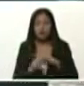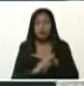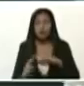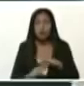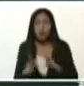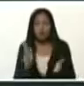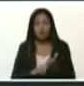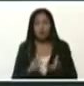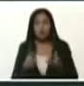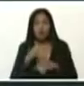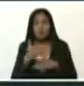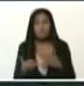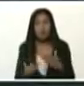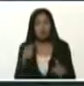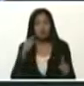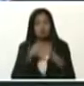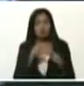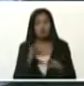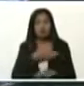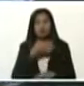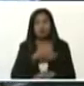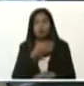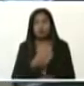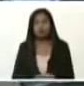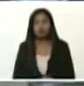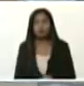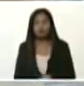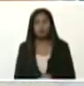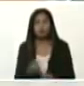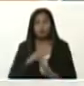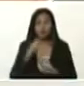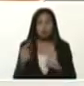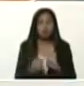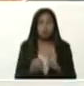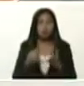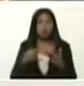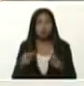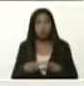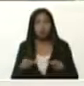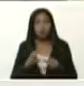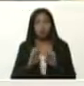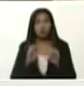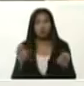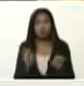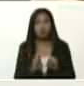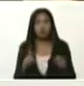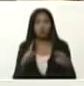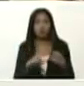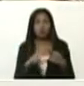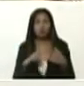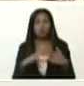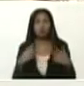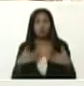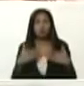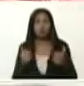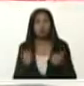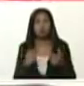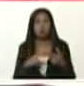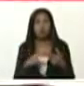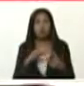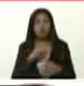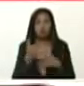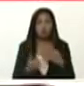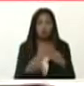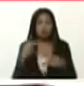puesta en marcha del plan de abordaje social, que abarca los siguientes ámbitos: educación, salud y